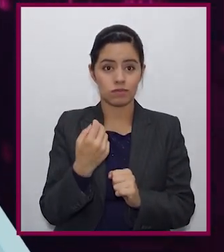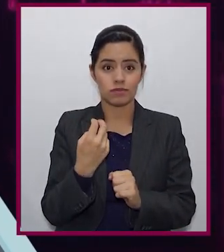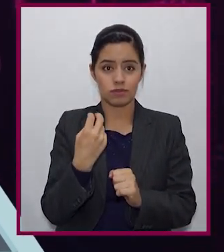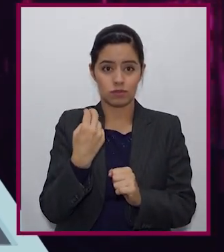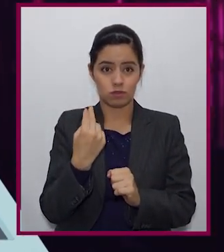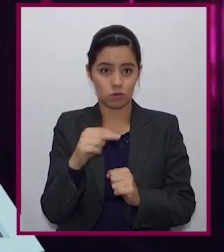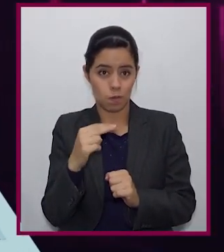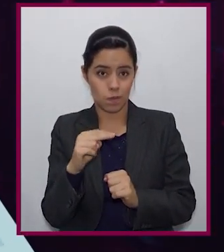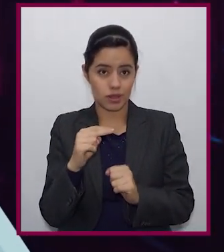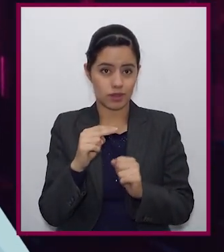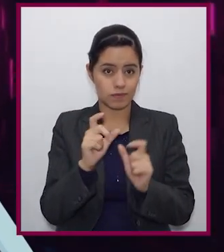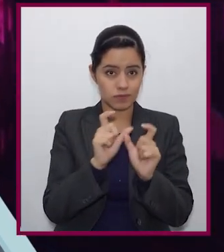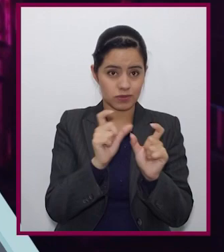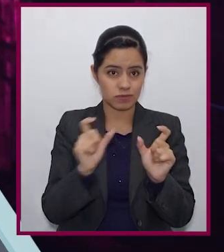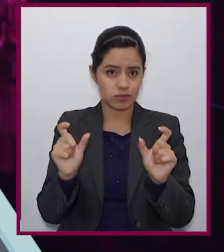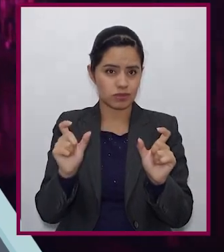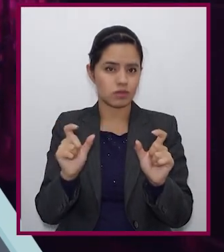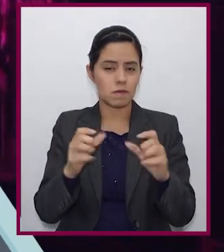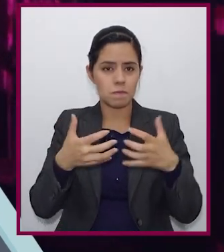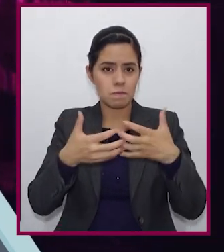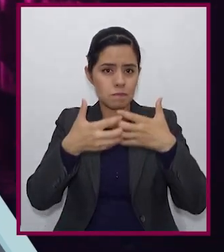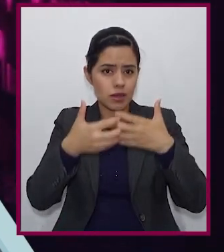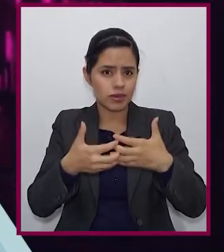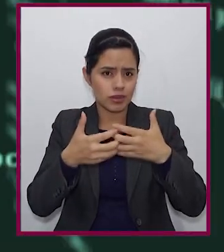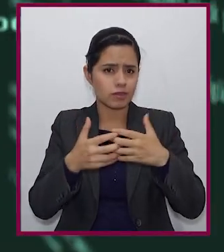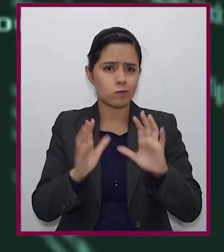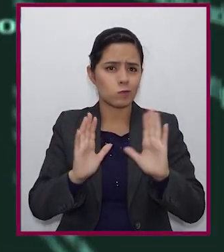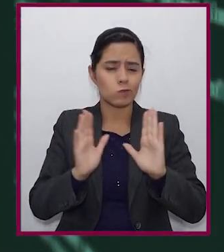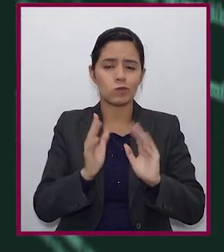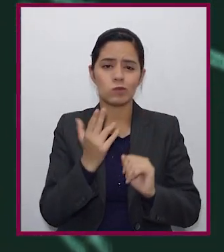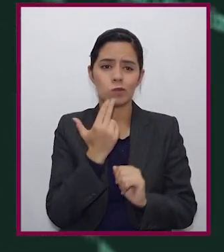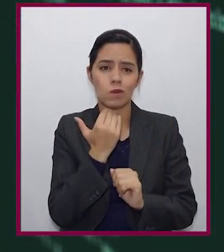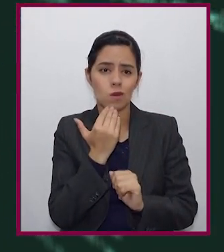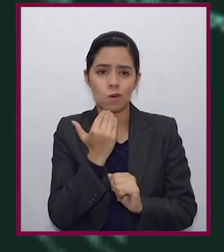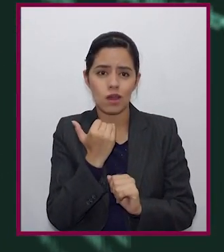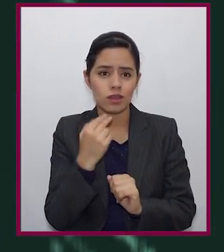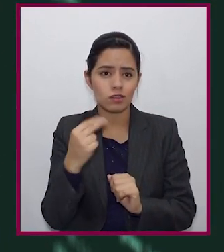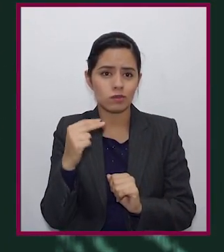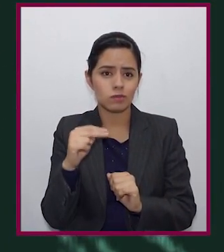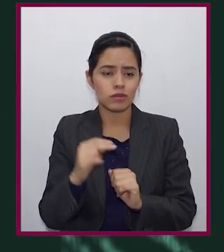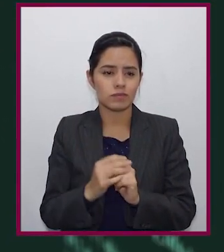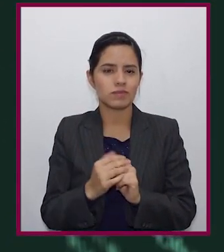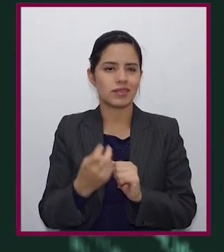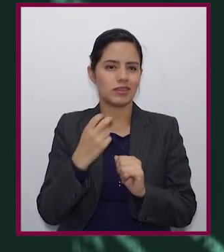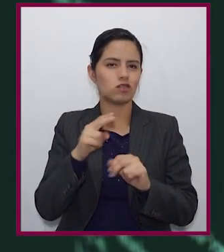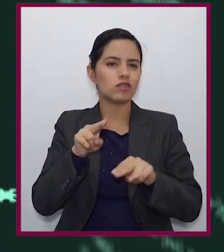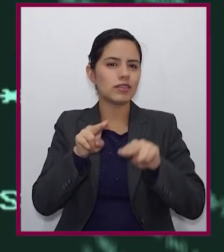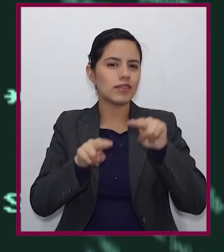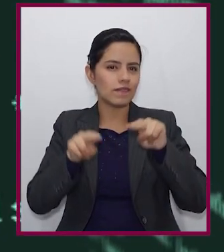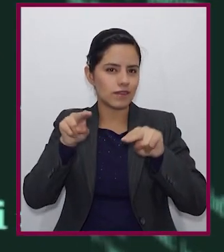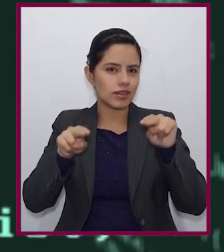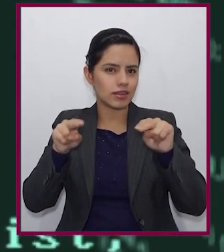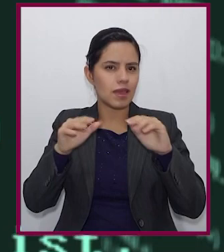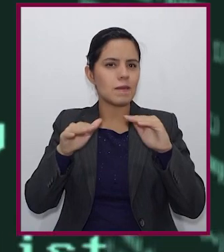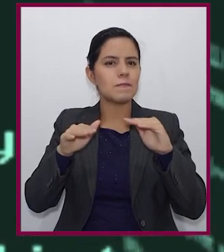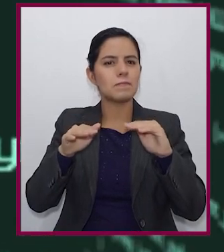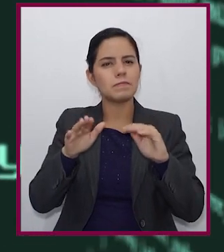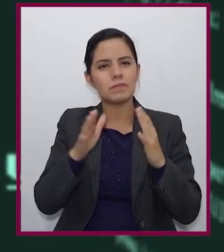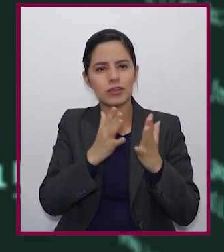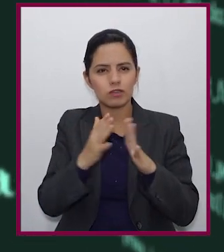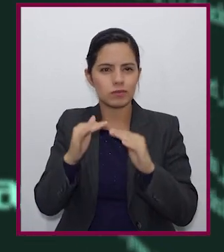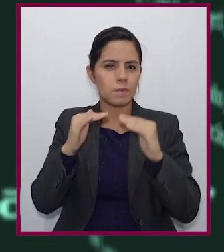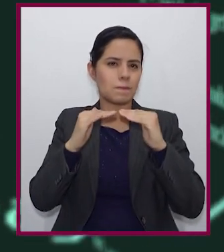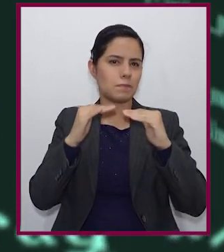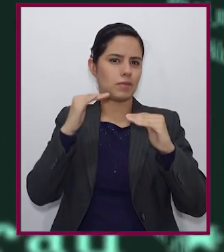nombres para estos lenguajes, es máquina o ensamblador. En el caso de un nivel medio, pero estos los crearon para una transición entre